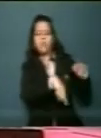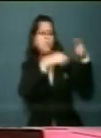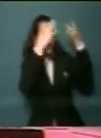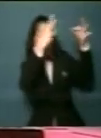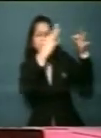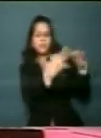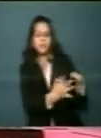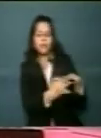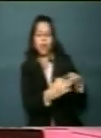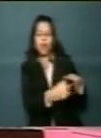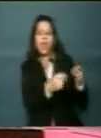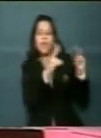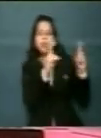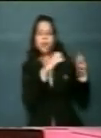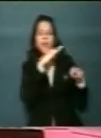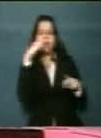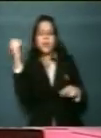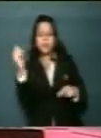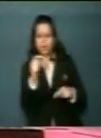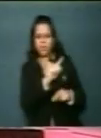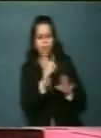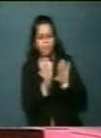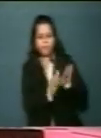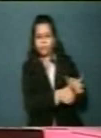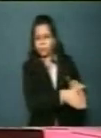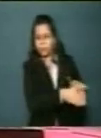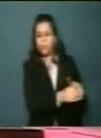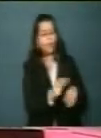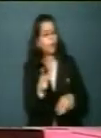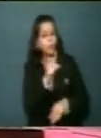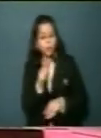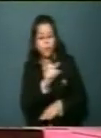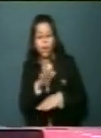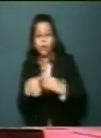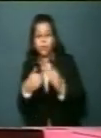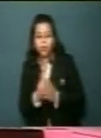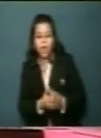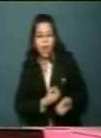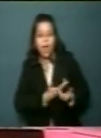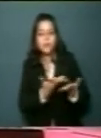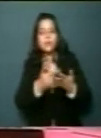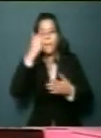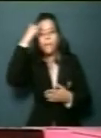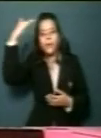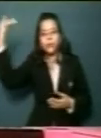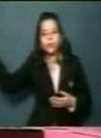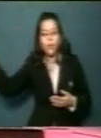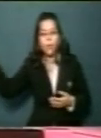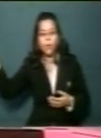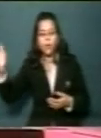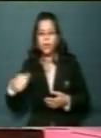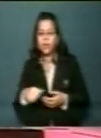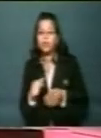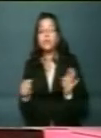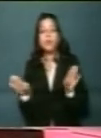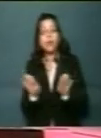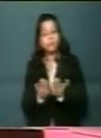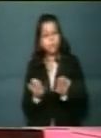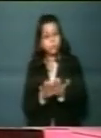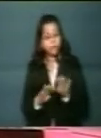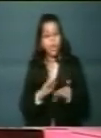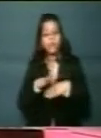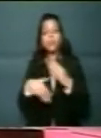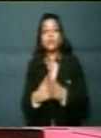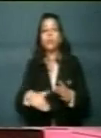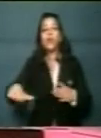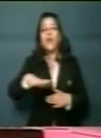nación y el cierre de los espacios políticos a las expresiones más críticas y demandantes de la